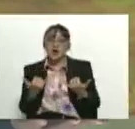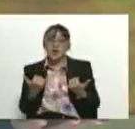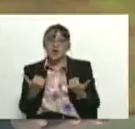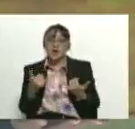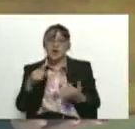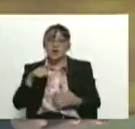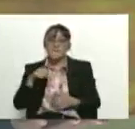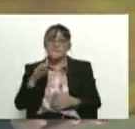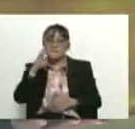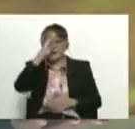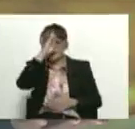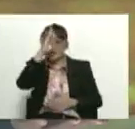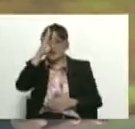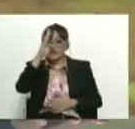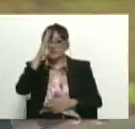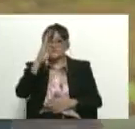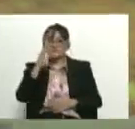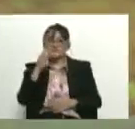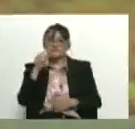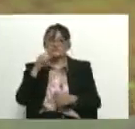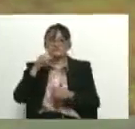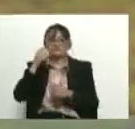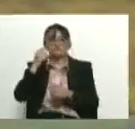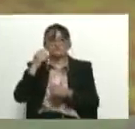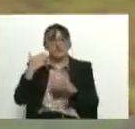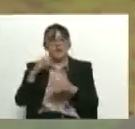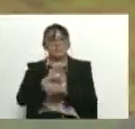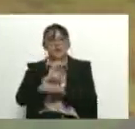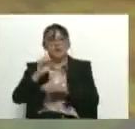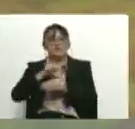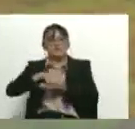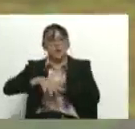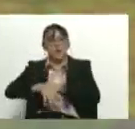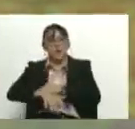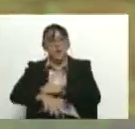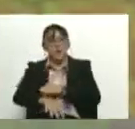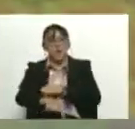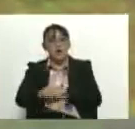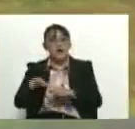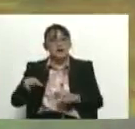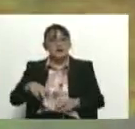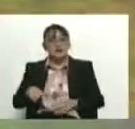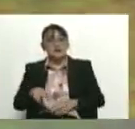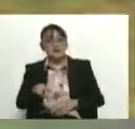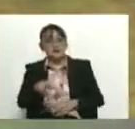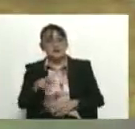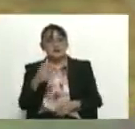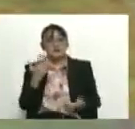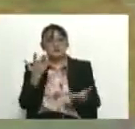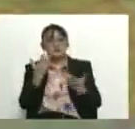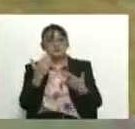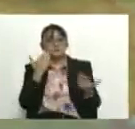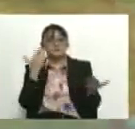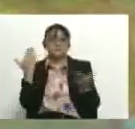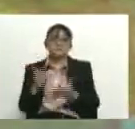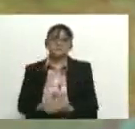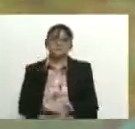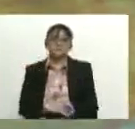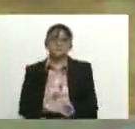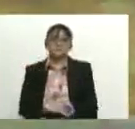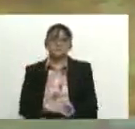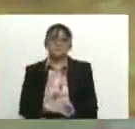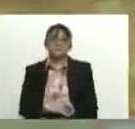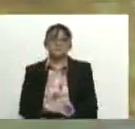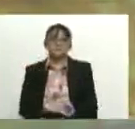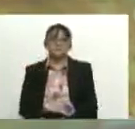el estado barinas luego de conocerse el desbordamiento de la emergencia por el desbordamiento en ríos en la entidad coméntanos al respecto